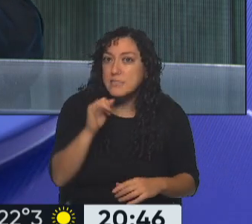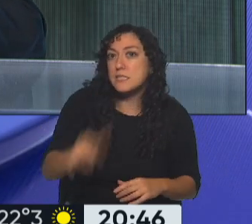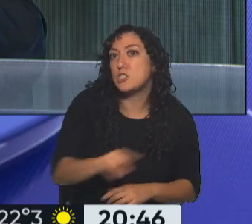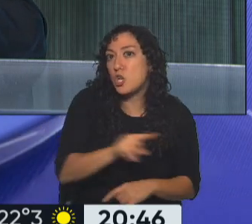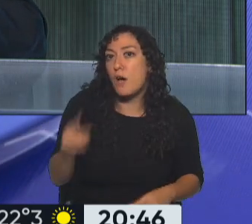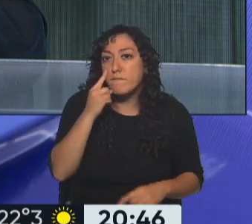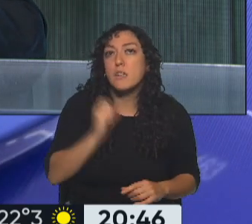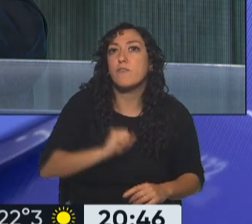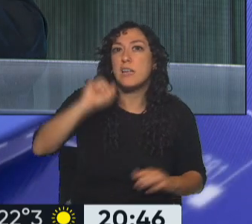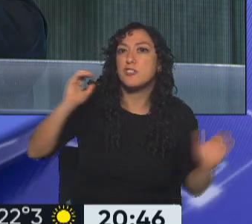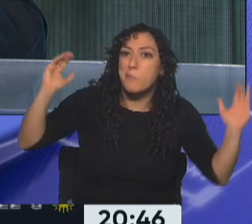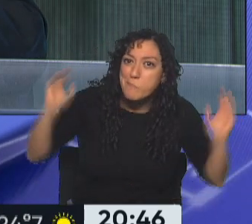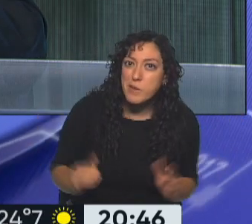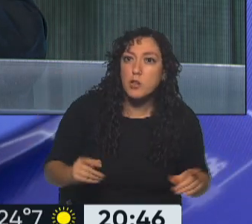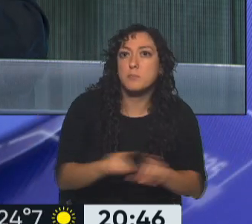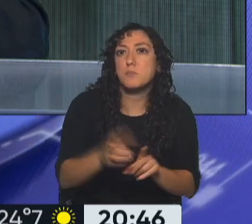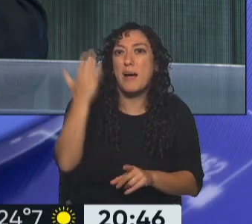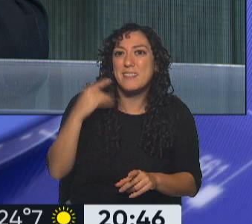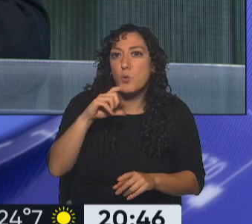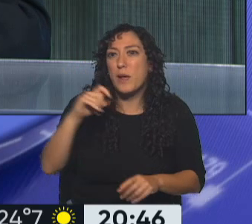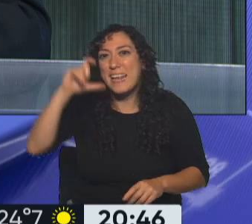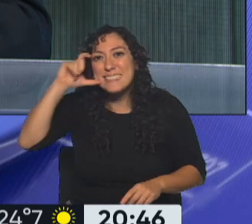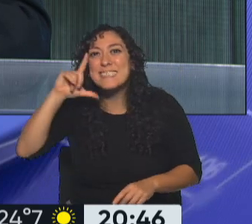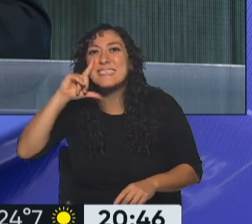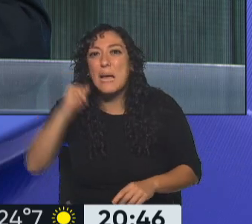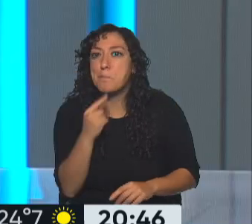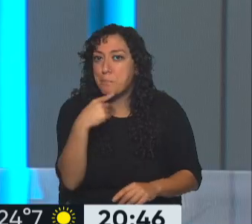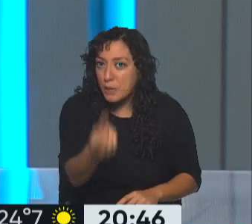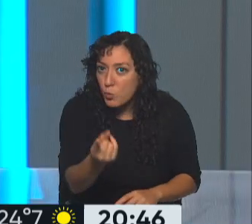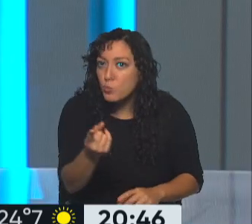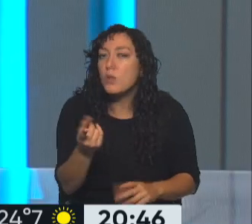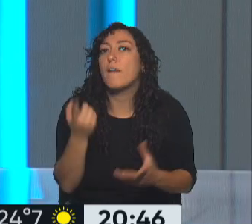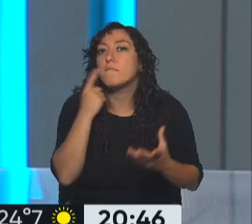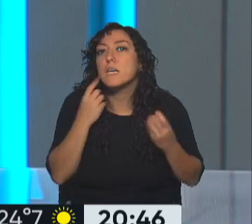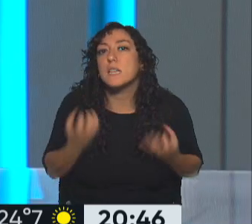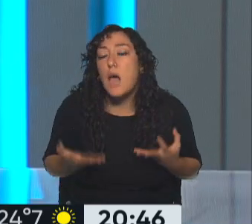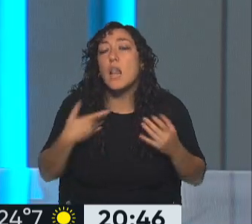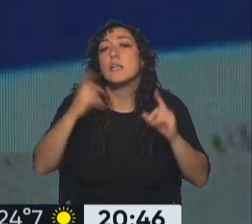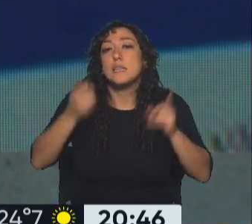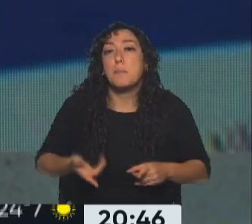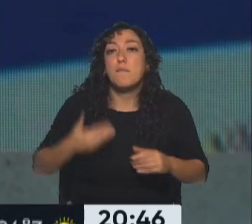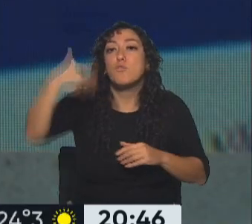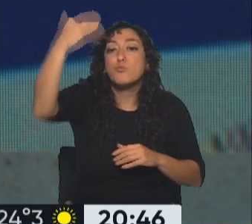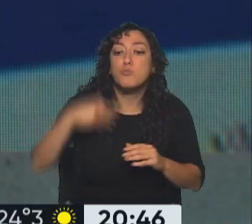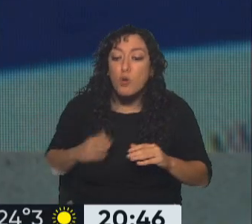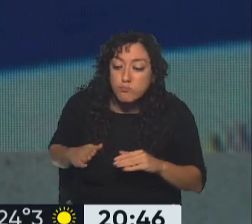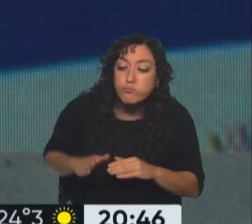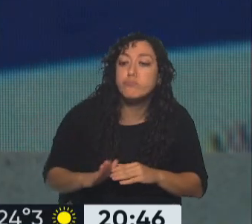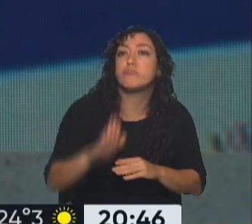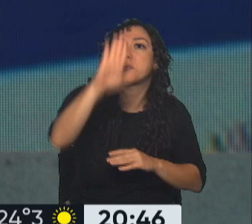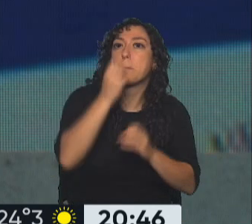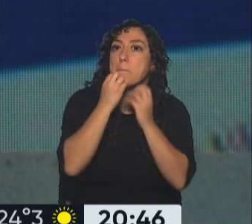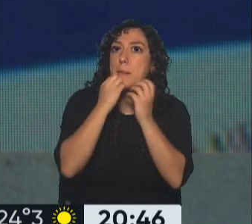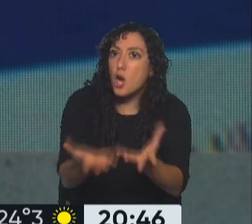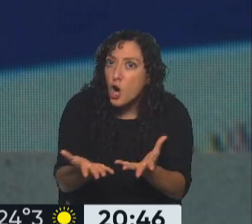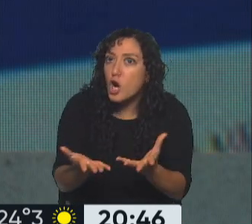inflación en términos consistentes, como preguntaba Lucrecia, y si tenés una perspectiva de crecimiento en algún momento del año, que